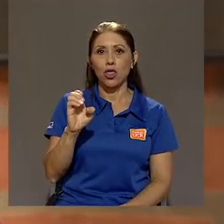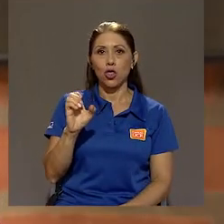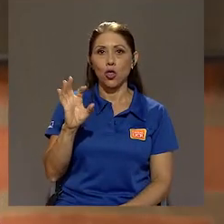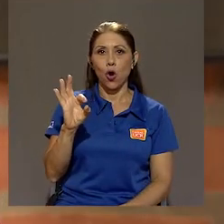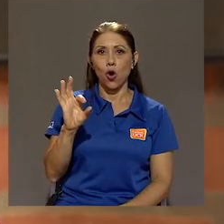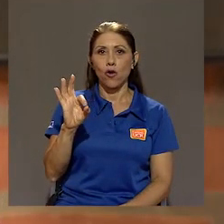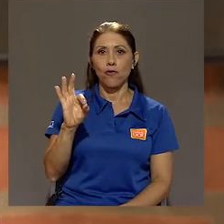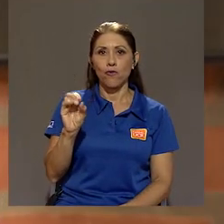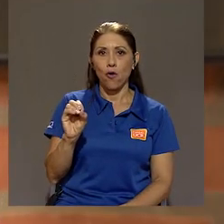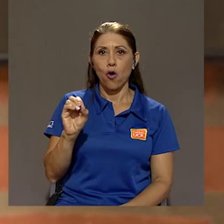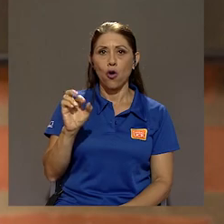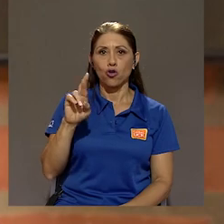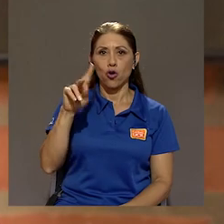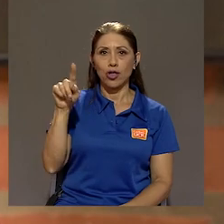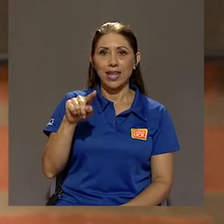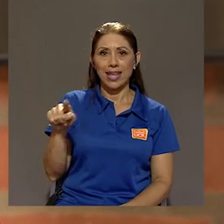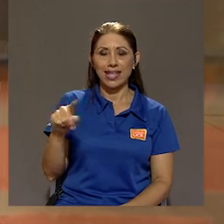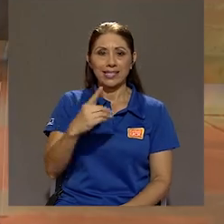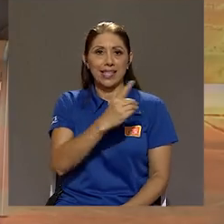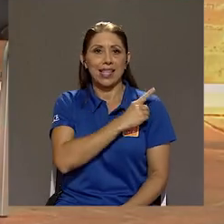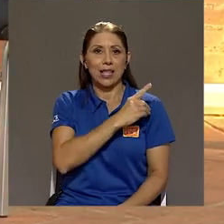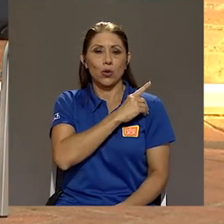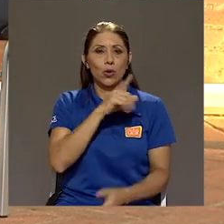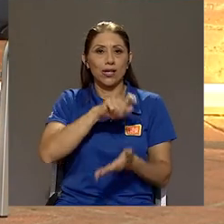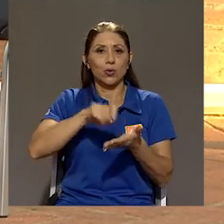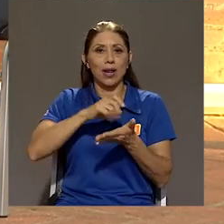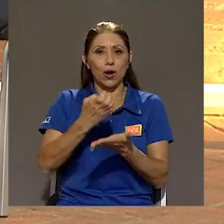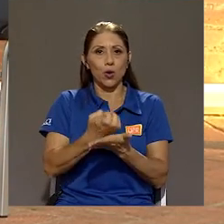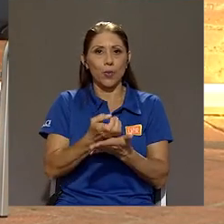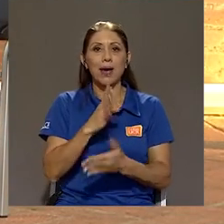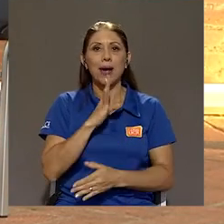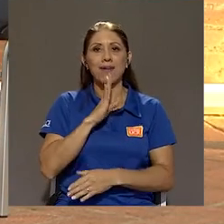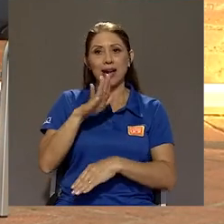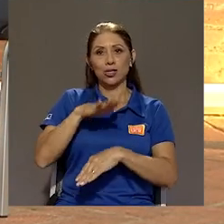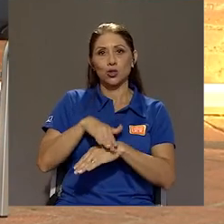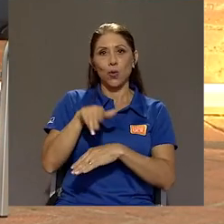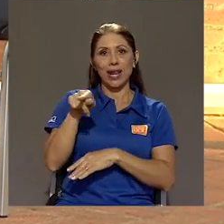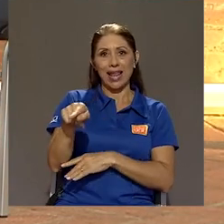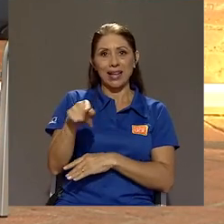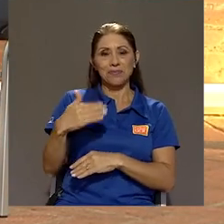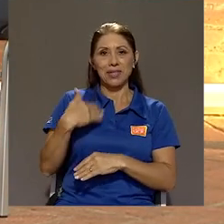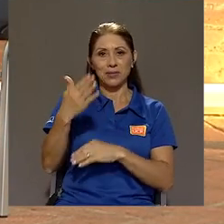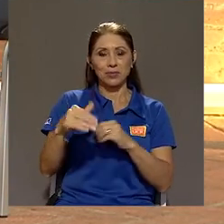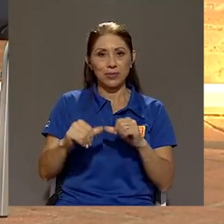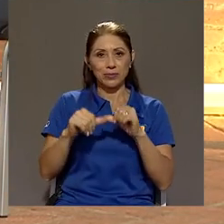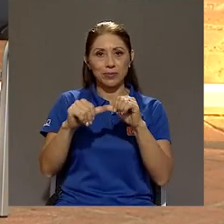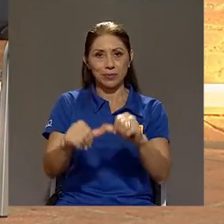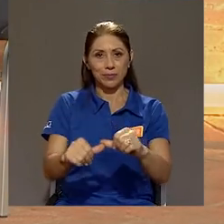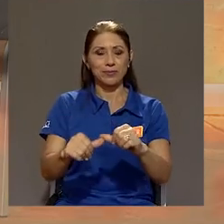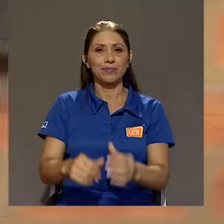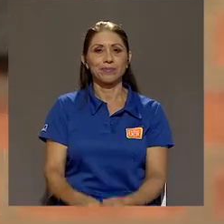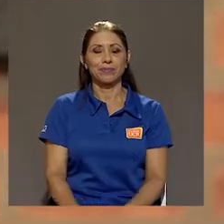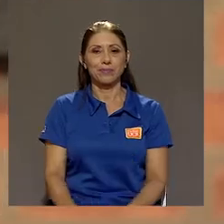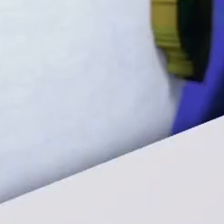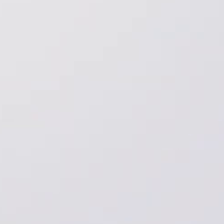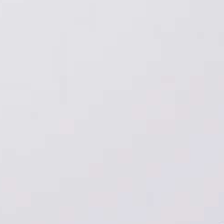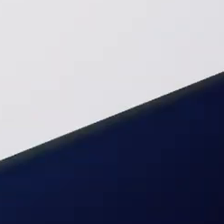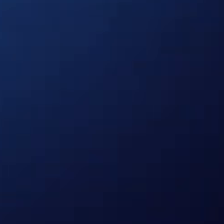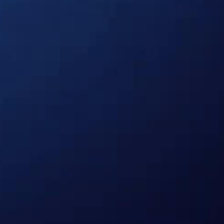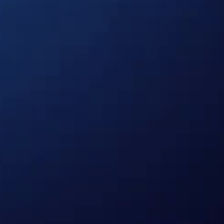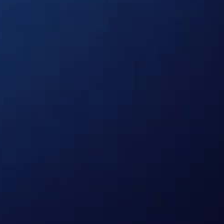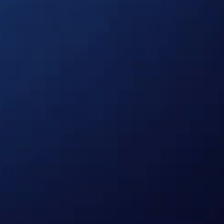don Adolfo Rodríguez, que fue el director de la Escuela de Economía, van a hablar sobre él una vez que el canal nos invite.